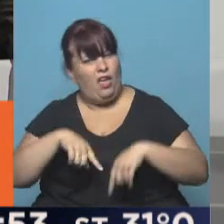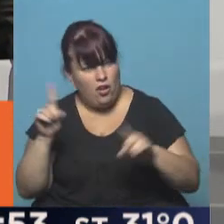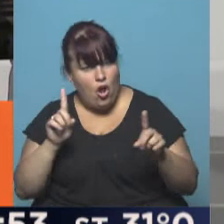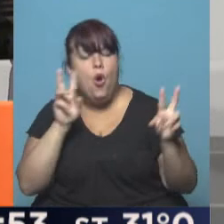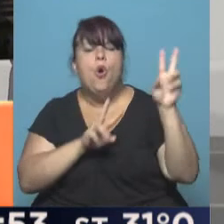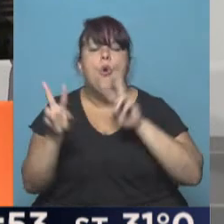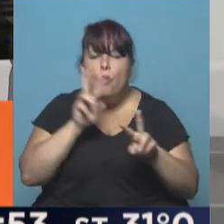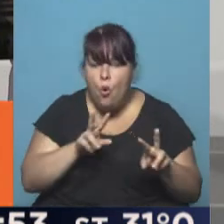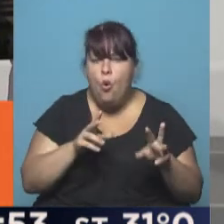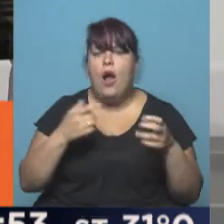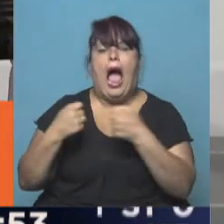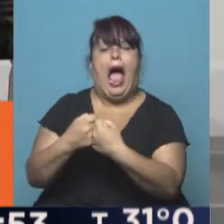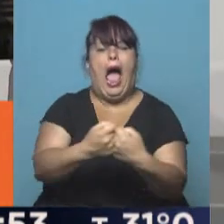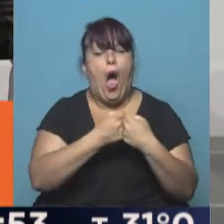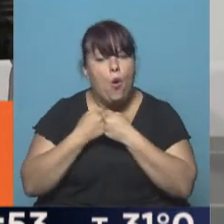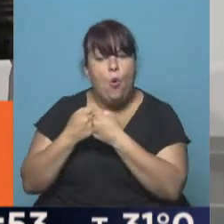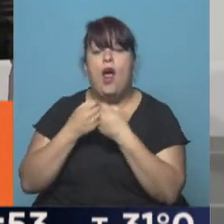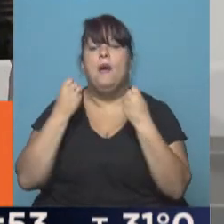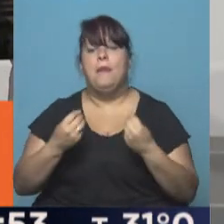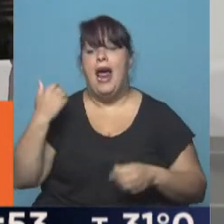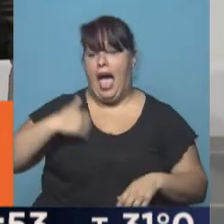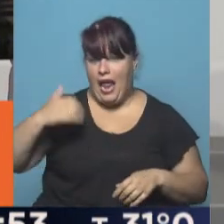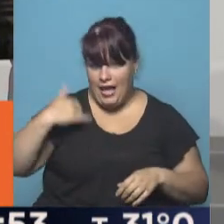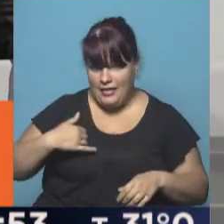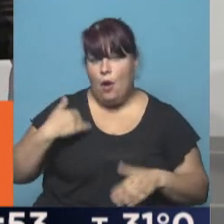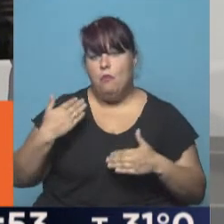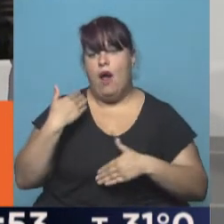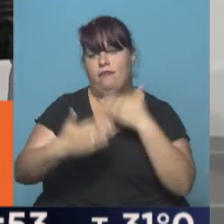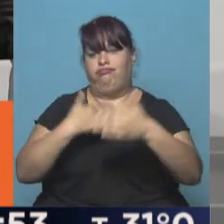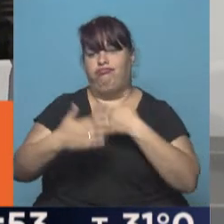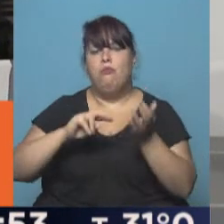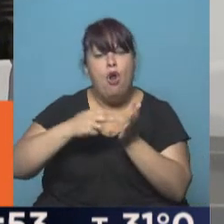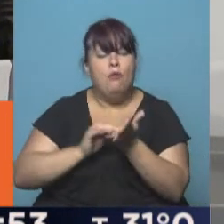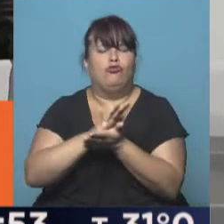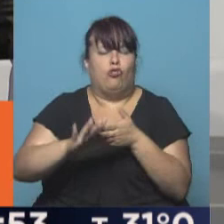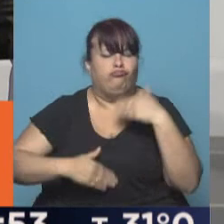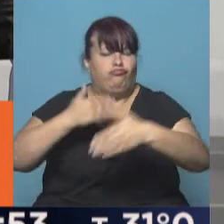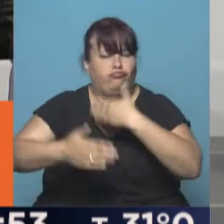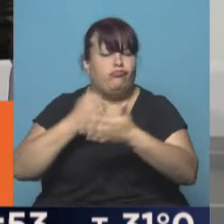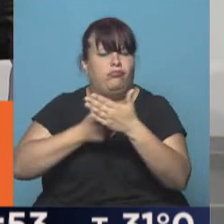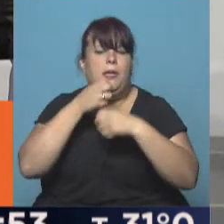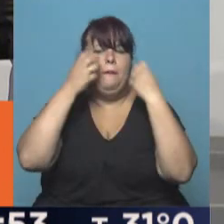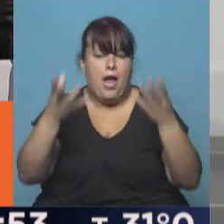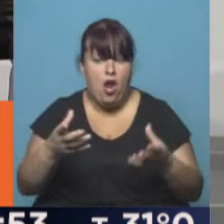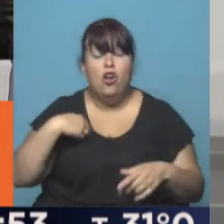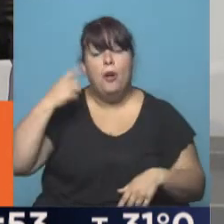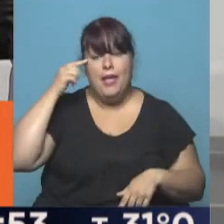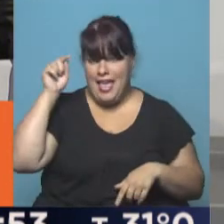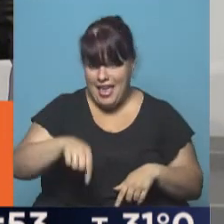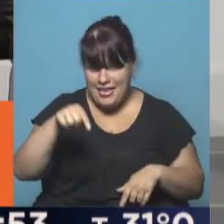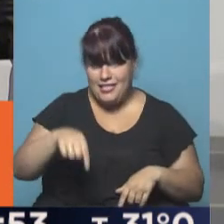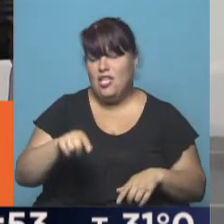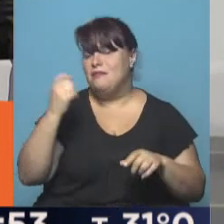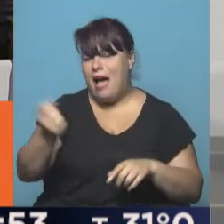de buscar consensos para que Argentina pueda superar dificultades y pueda crecer. Y me parece que esto es